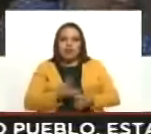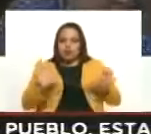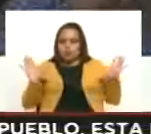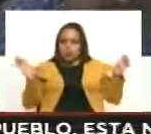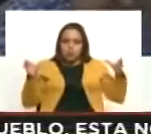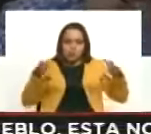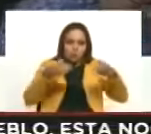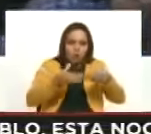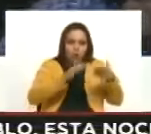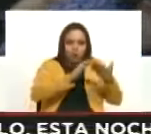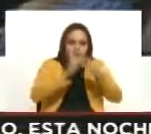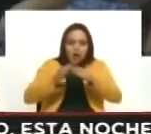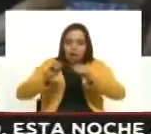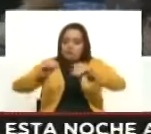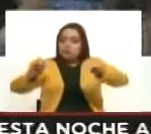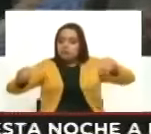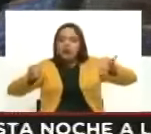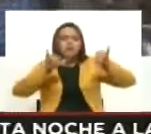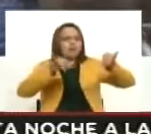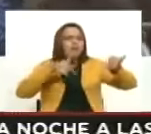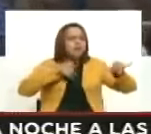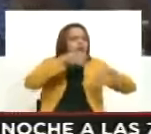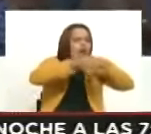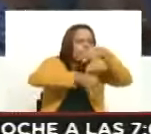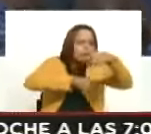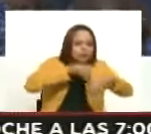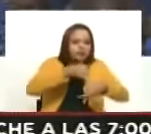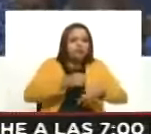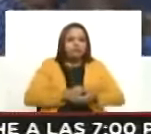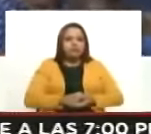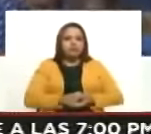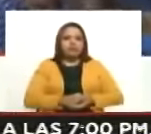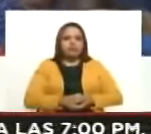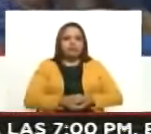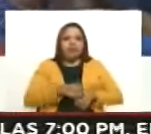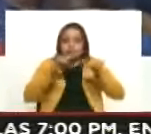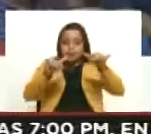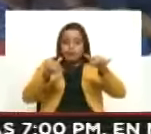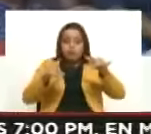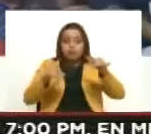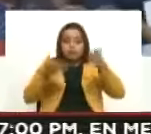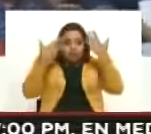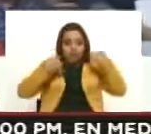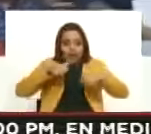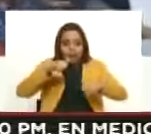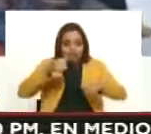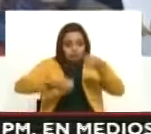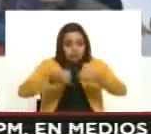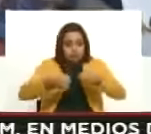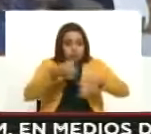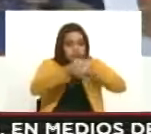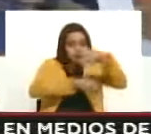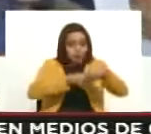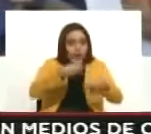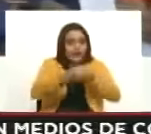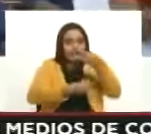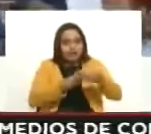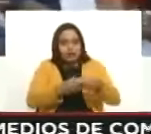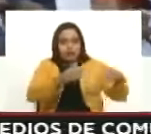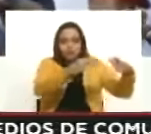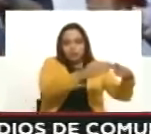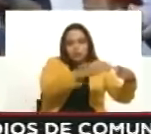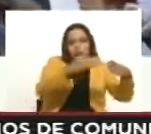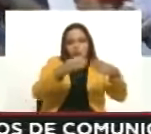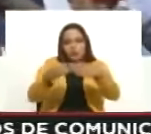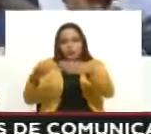comunidad y les dice lo mismo que yo estoy diciendo aquí, lo mismo que ha dicho Carmen, para hacer esa conformación